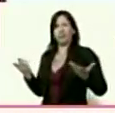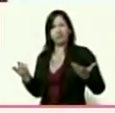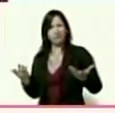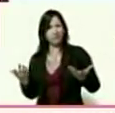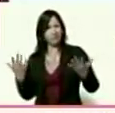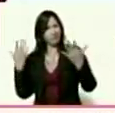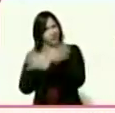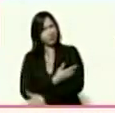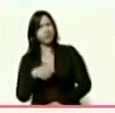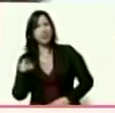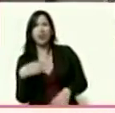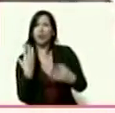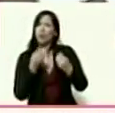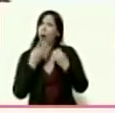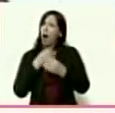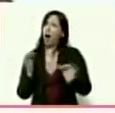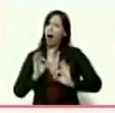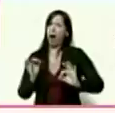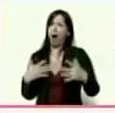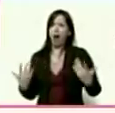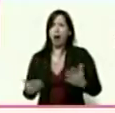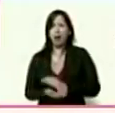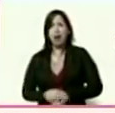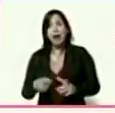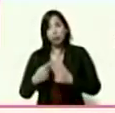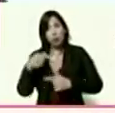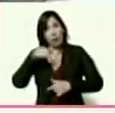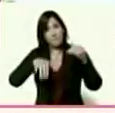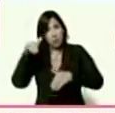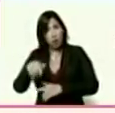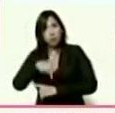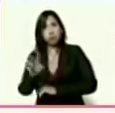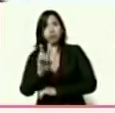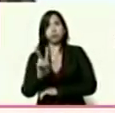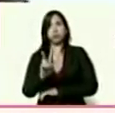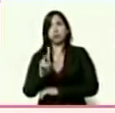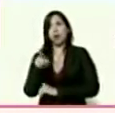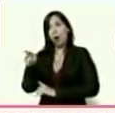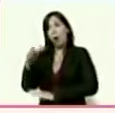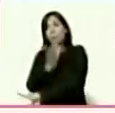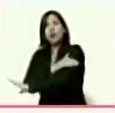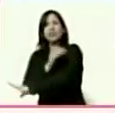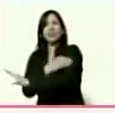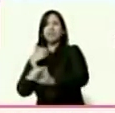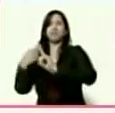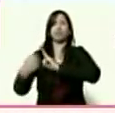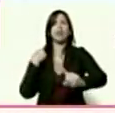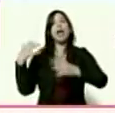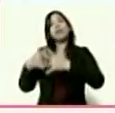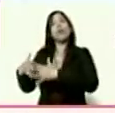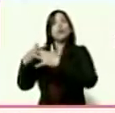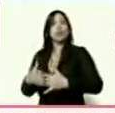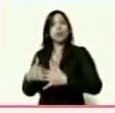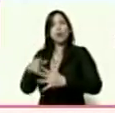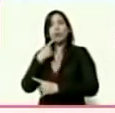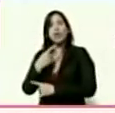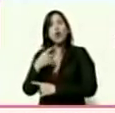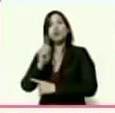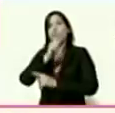No están dadas para ellos. Para estas elecciones que vienen aquí en Venezuela, ellos van a sabotear. Ya Estados Unidos dijo que no reconocería a